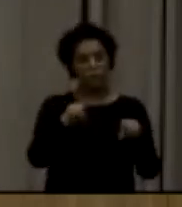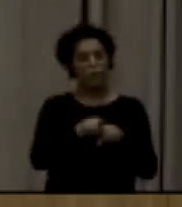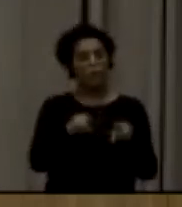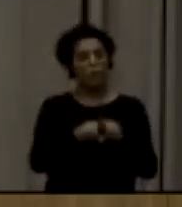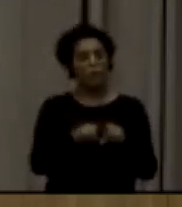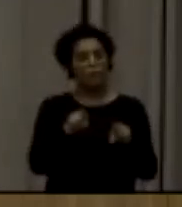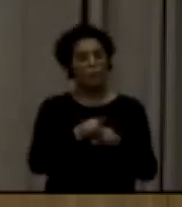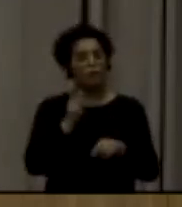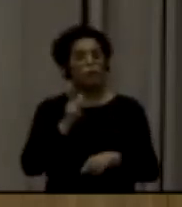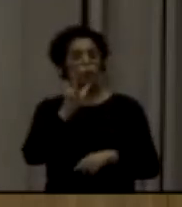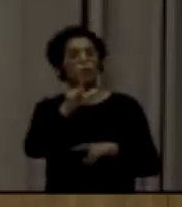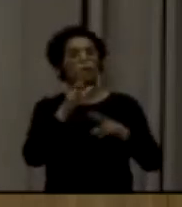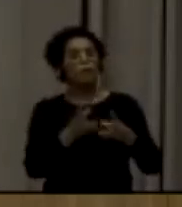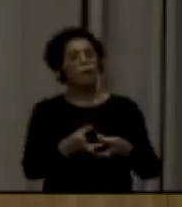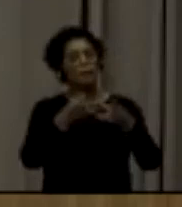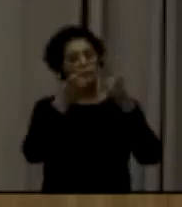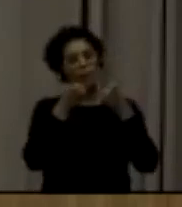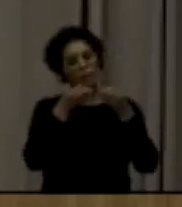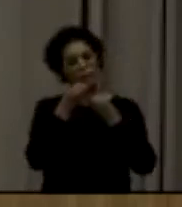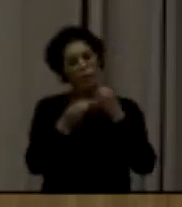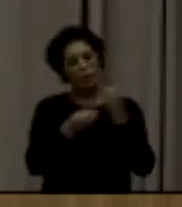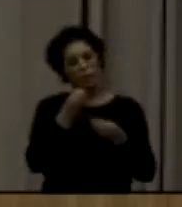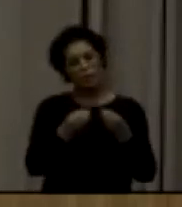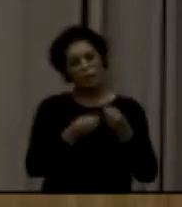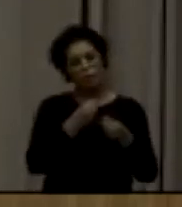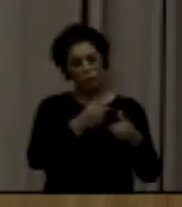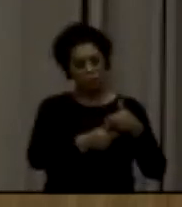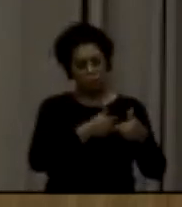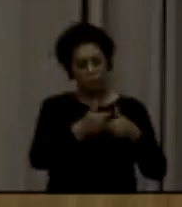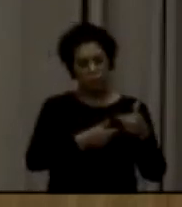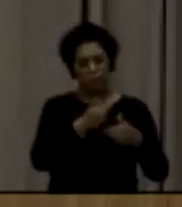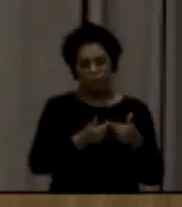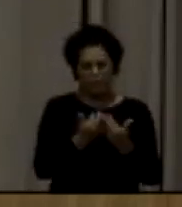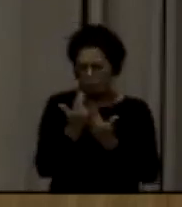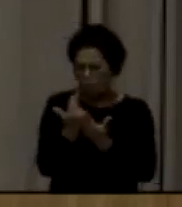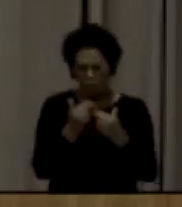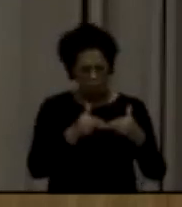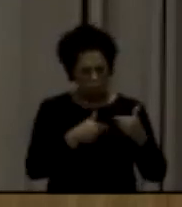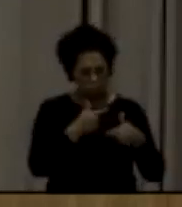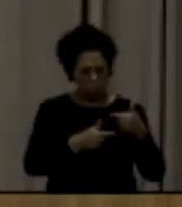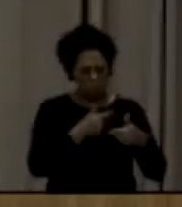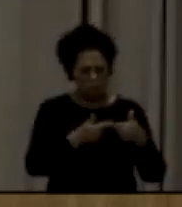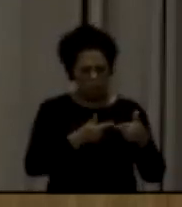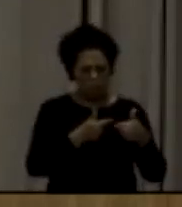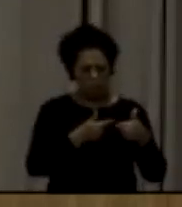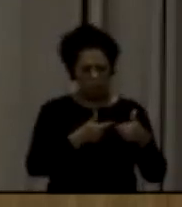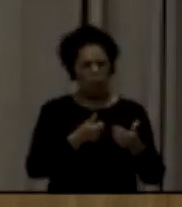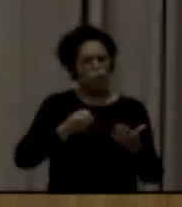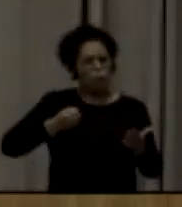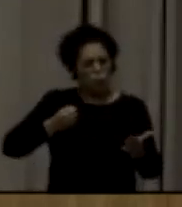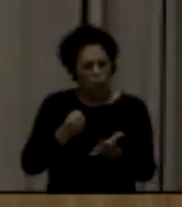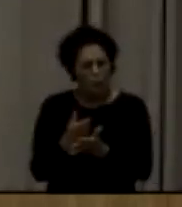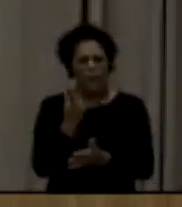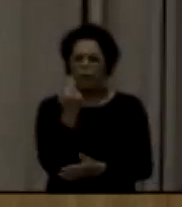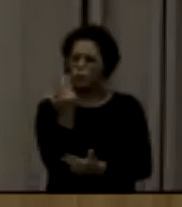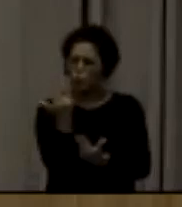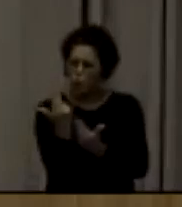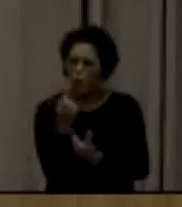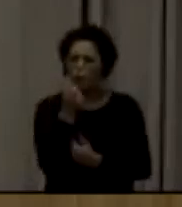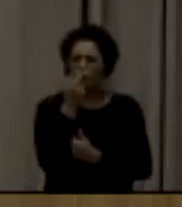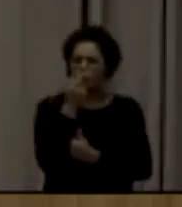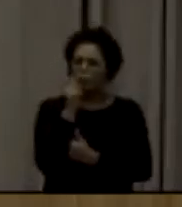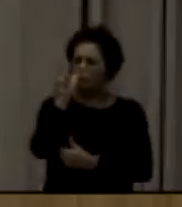que siendo viceministerios de un mismo ministerio compraban los mismos medicamentos para las mismas personas